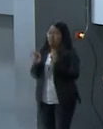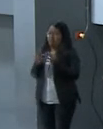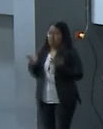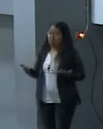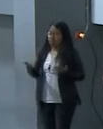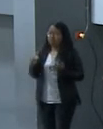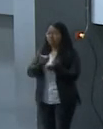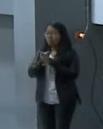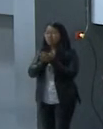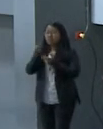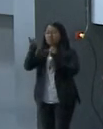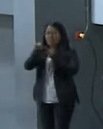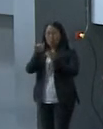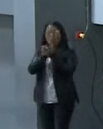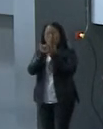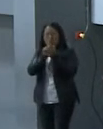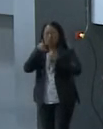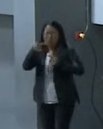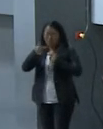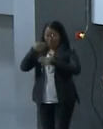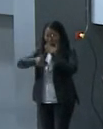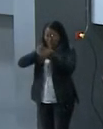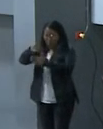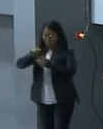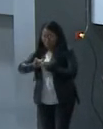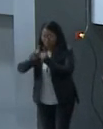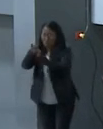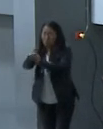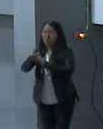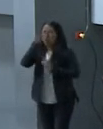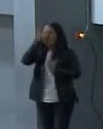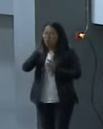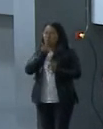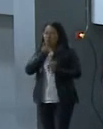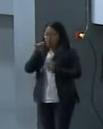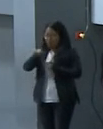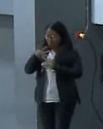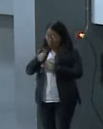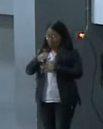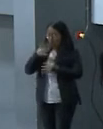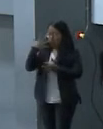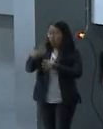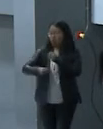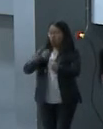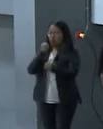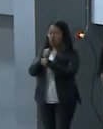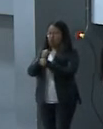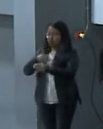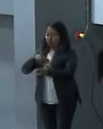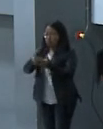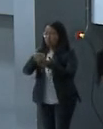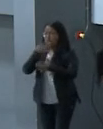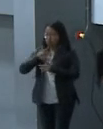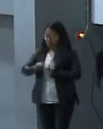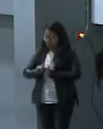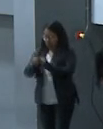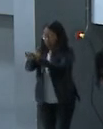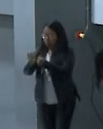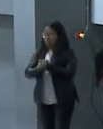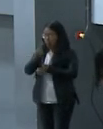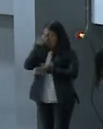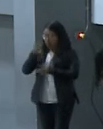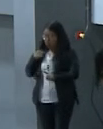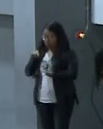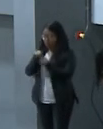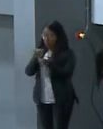Por eso se habla de gradual y transitoria. ¿Gradual por qué? Porque se plantea 5 años. ¿sí? Y transitoria porque, por supuesto, esperamos